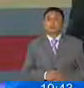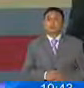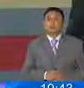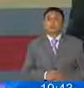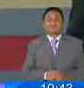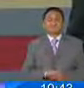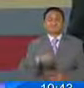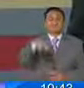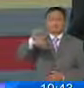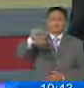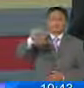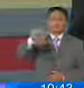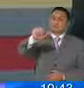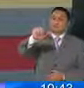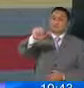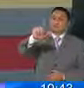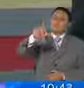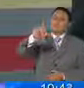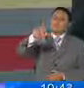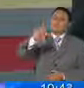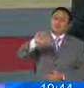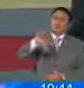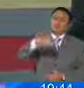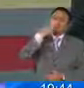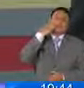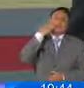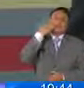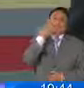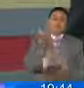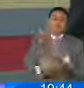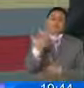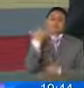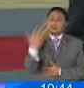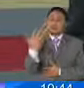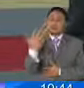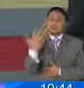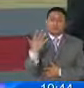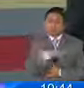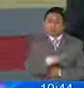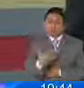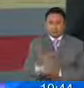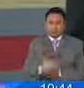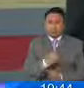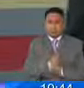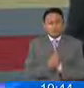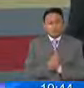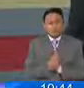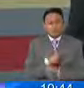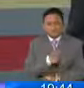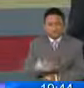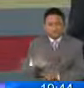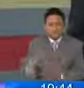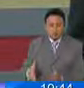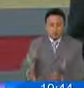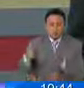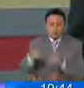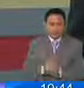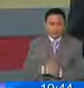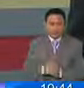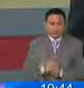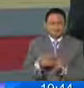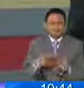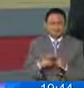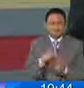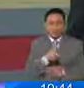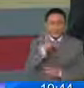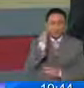Paulina Suaste es madre de quintillizos. Su amor y tenacidad han sido su motor para sacar adelante a sus pequeños. Conozcamos esta linda historia